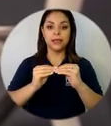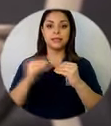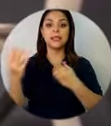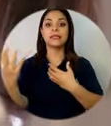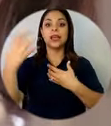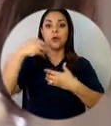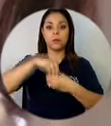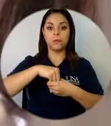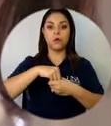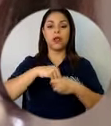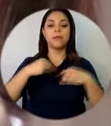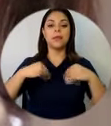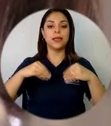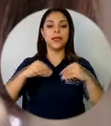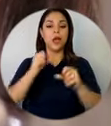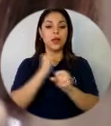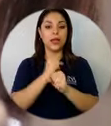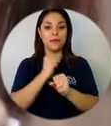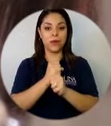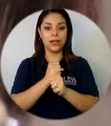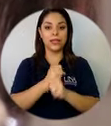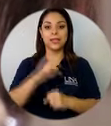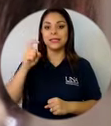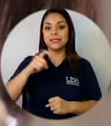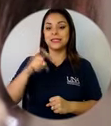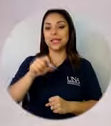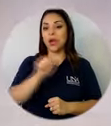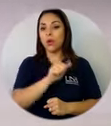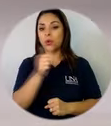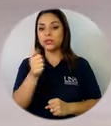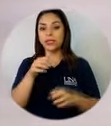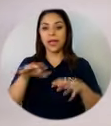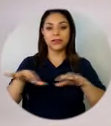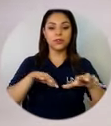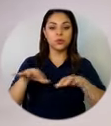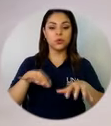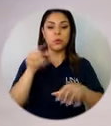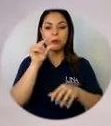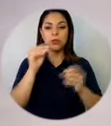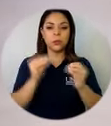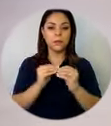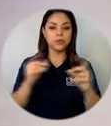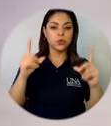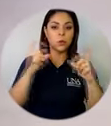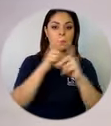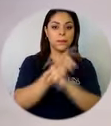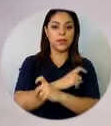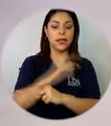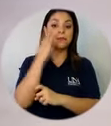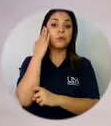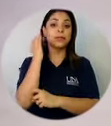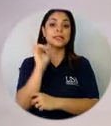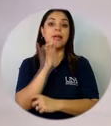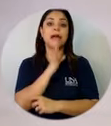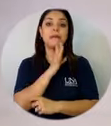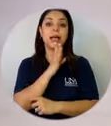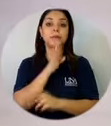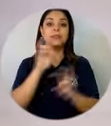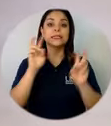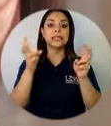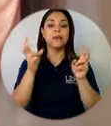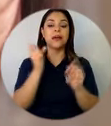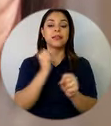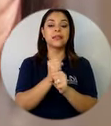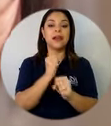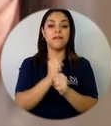educativo y que se incorporen al mercado laboral. Se necesitan otras acciones que son un poco más complejas, porque si estamos hablando, por ejemplo,